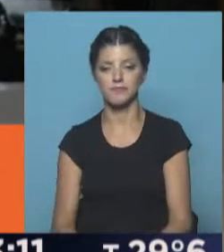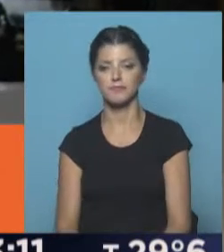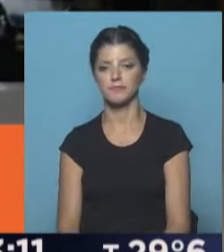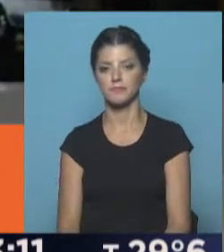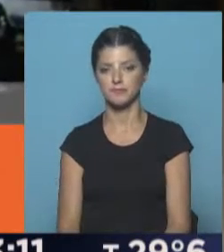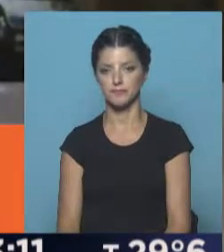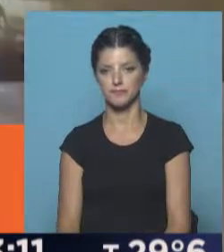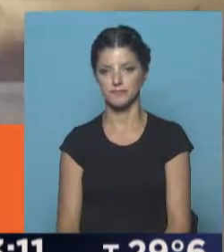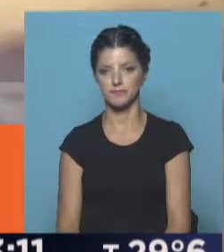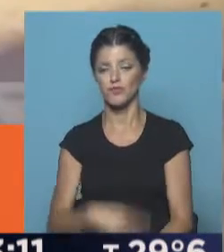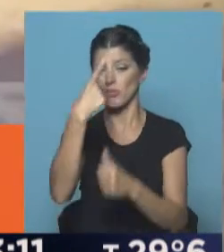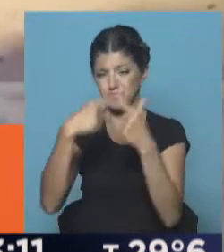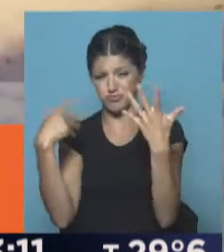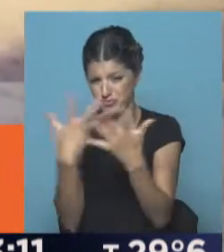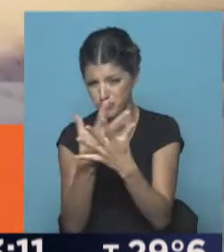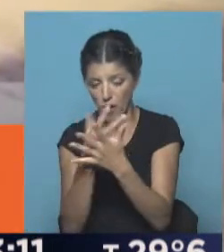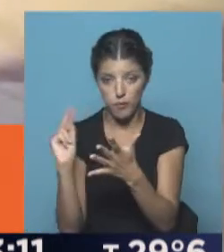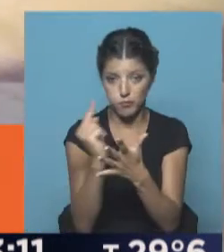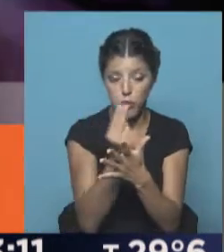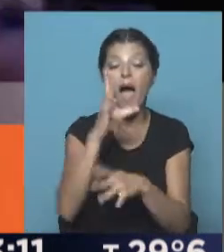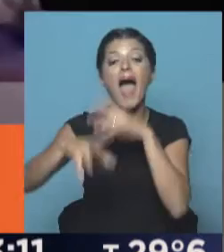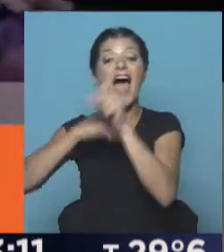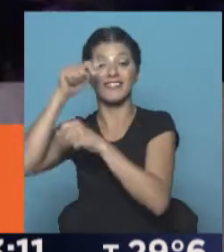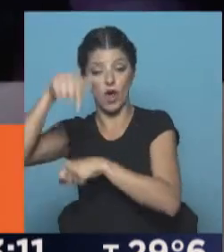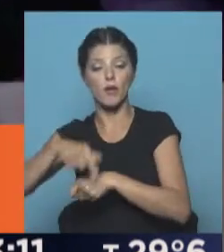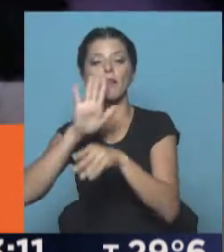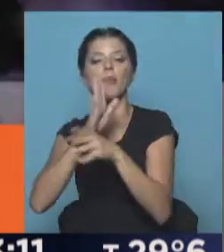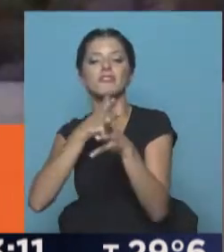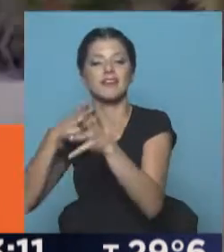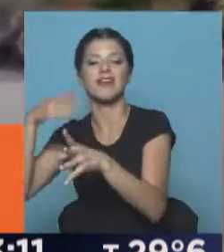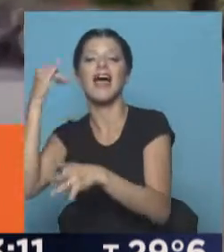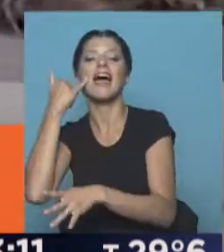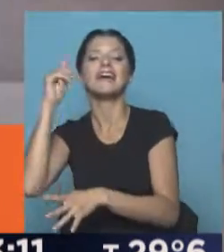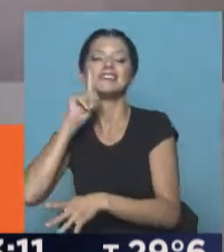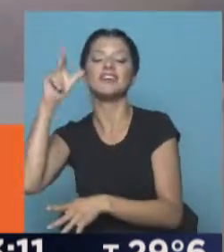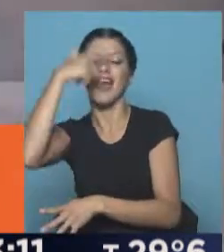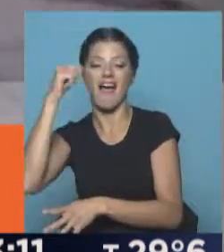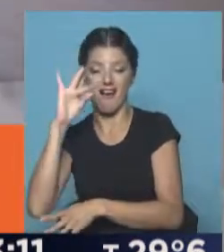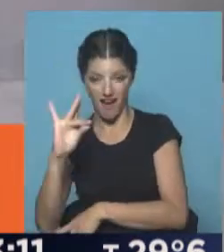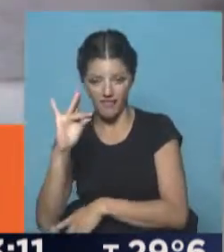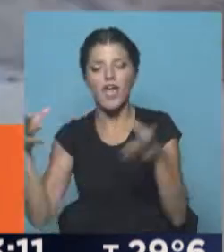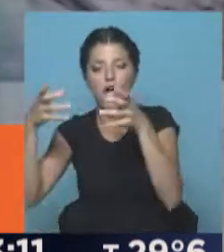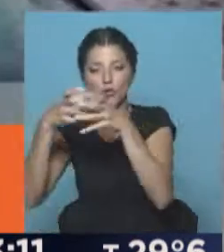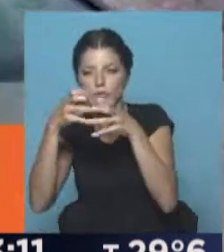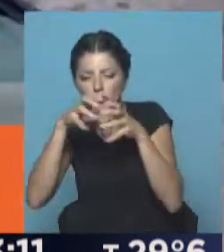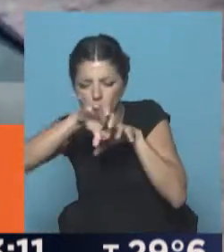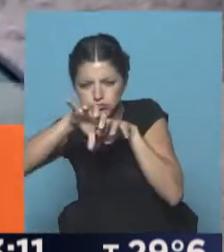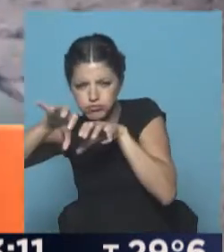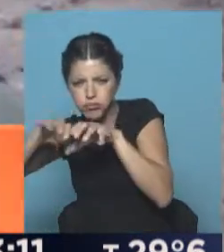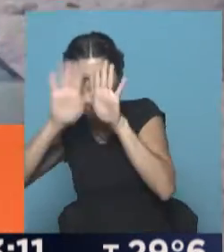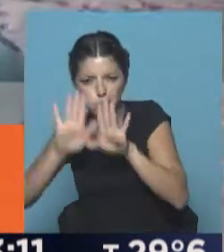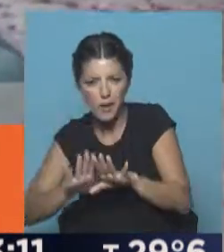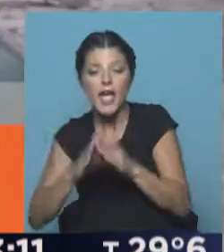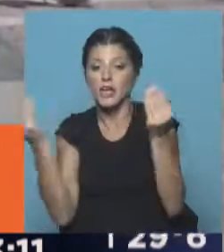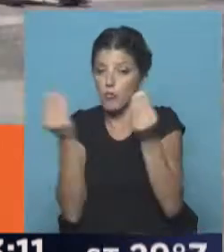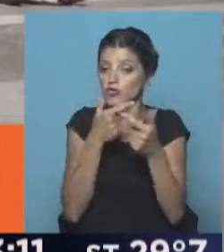Saint-Étienne-de-Rouvray. Si hasta ahora libraban esta guerra yihadista con entrenamiento militar, organizados en células y provistos de